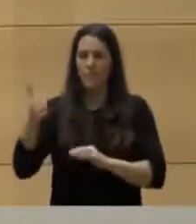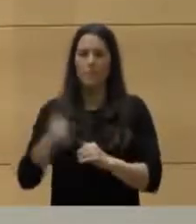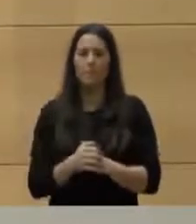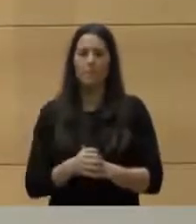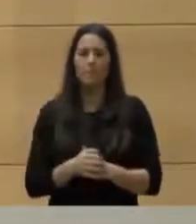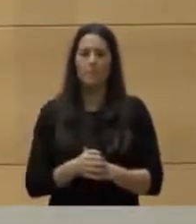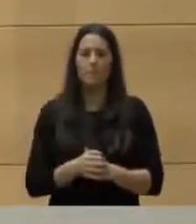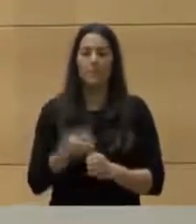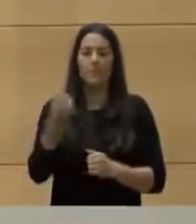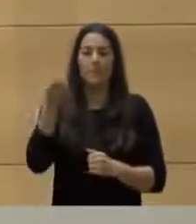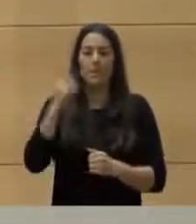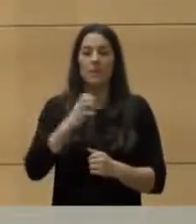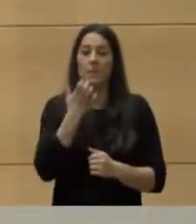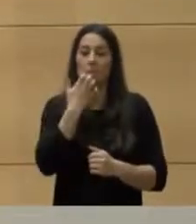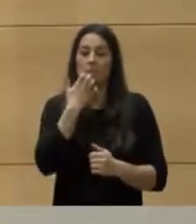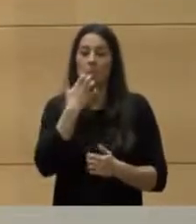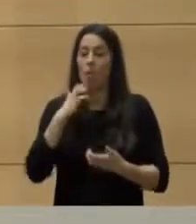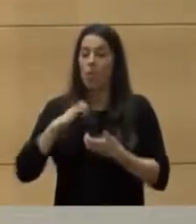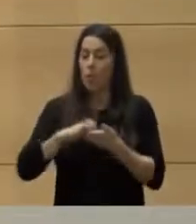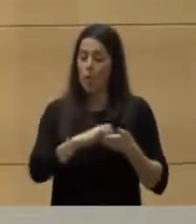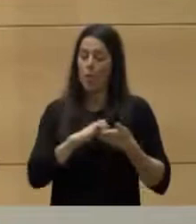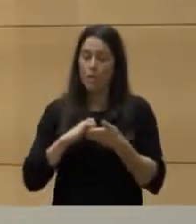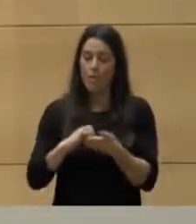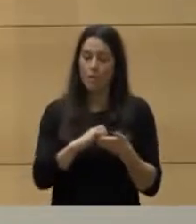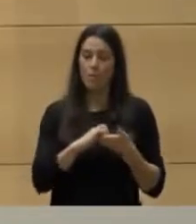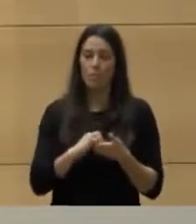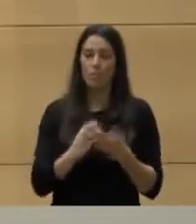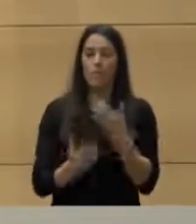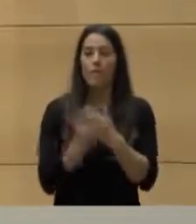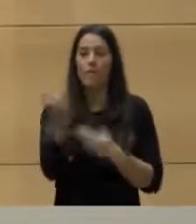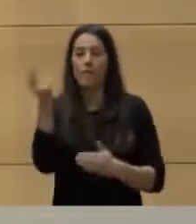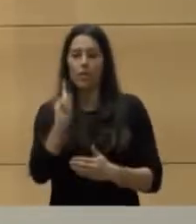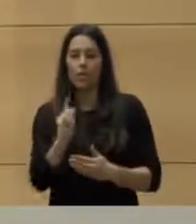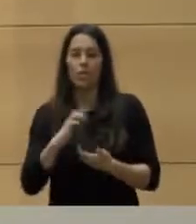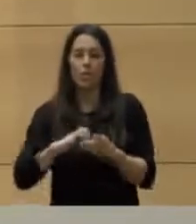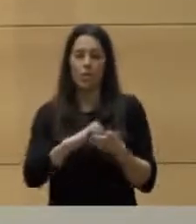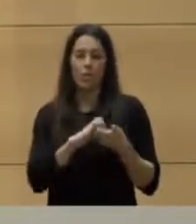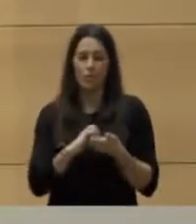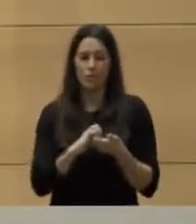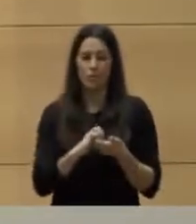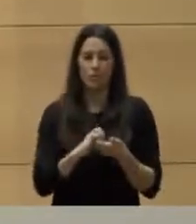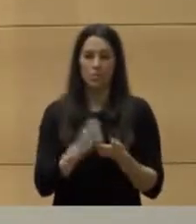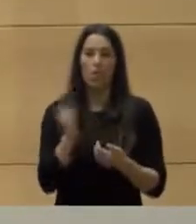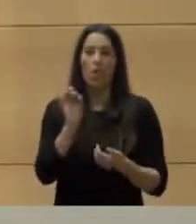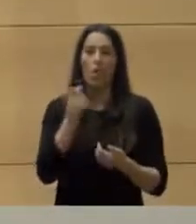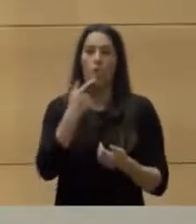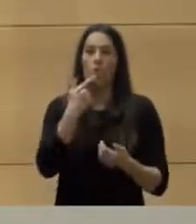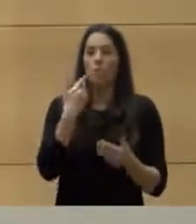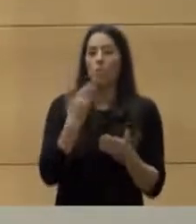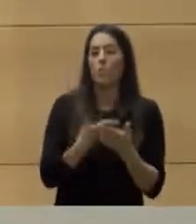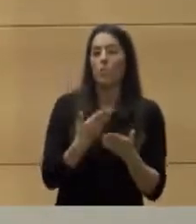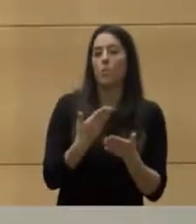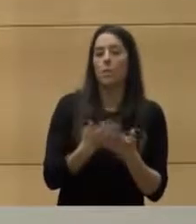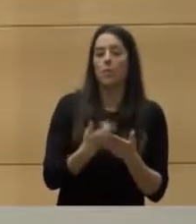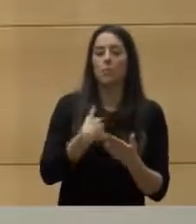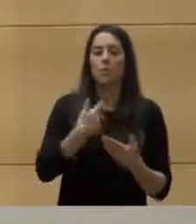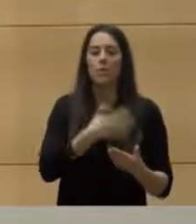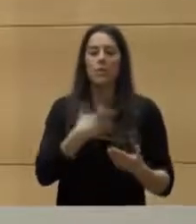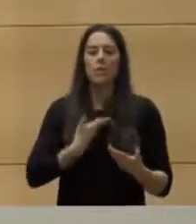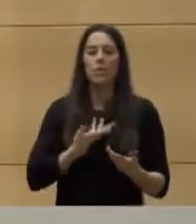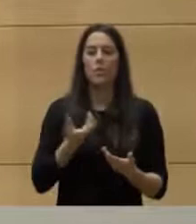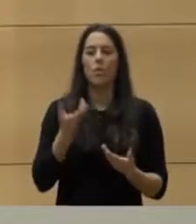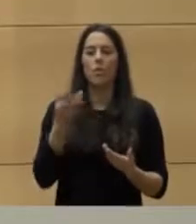la confederación y no la federación. O que nos plantee que quiere ser un Estado libre asociado. O